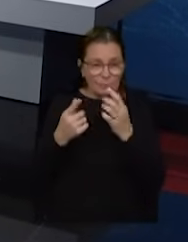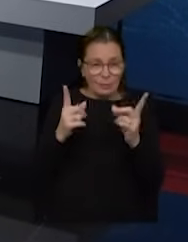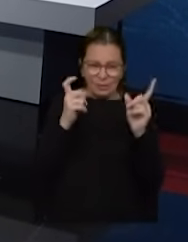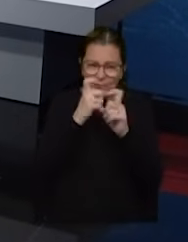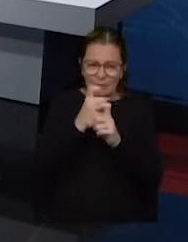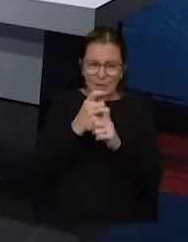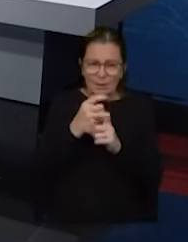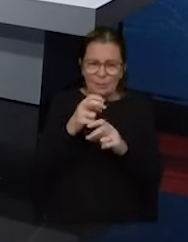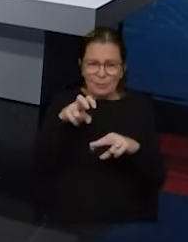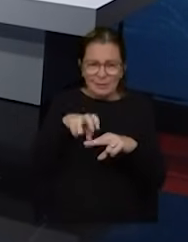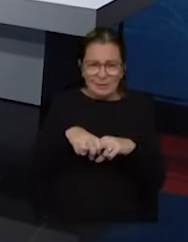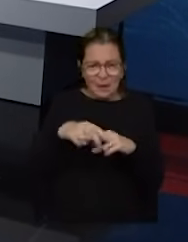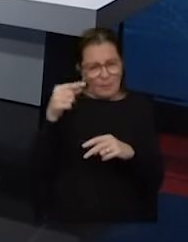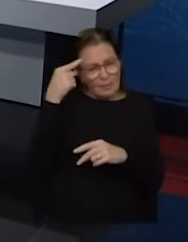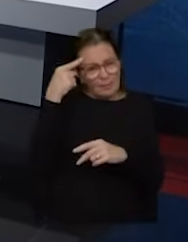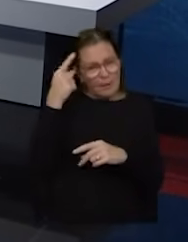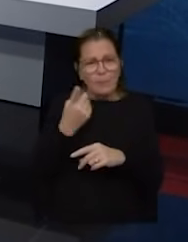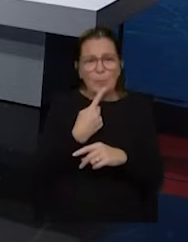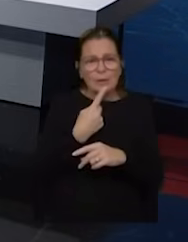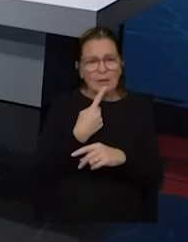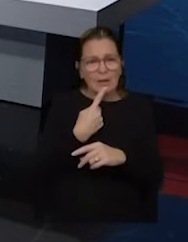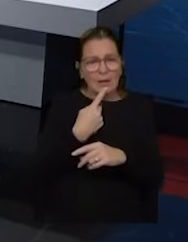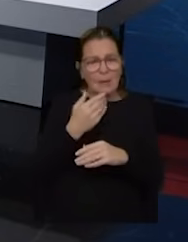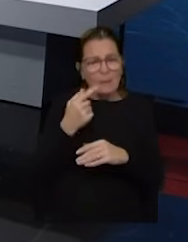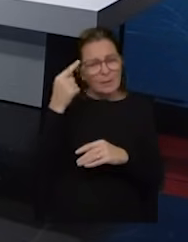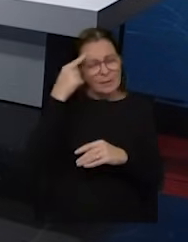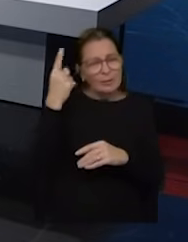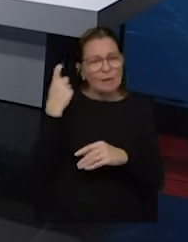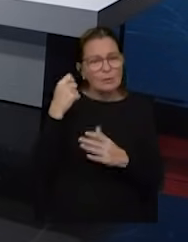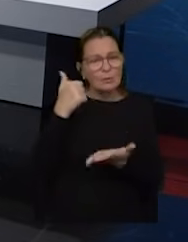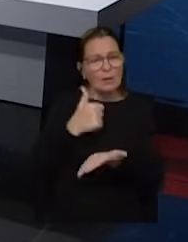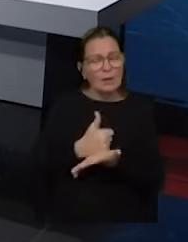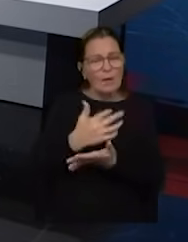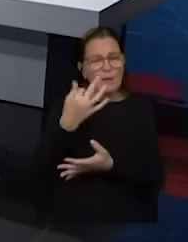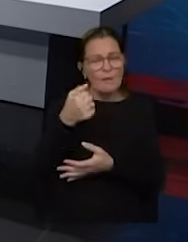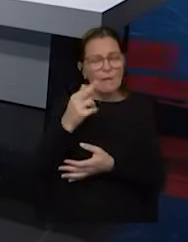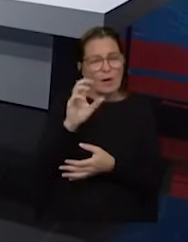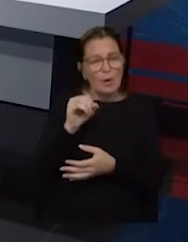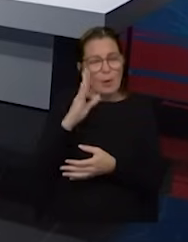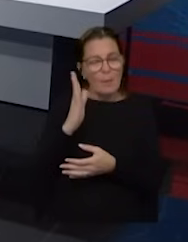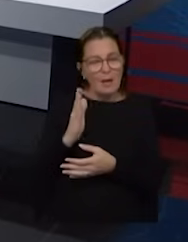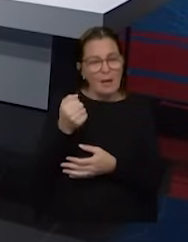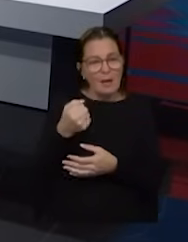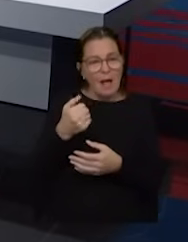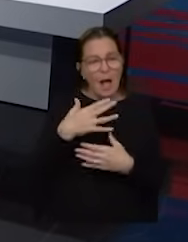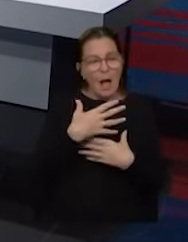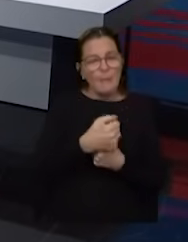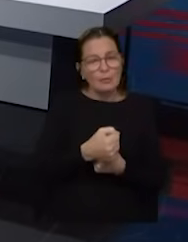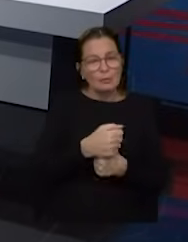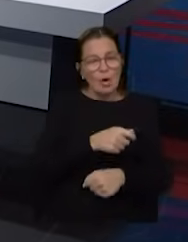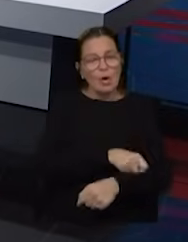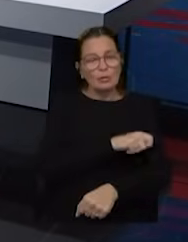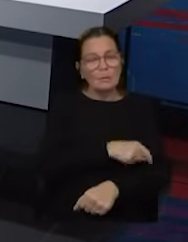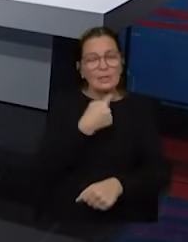creer que se puedan sentar y pensar a políticas a largo plazo ayer estuvo acá Juan fopa uno de los asesores de seguridad de ors y me dijo